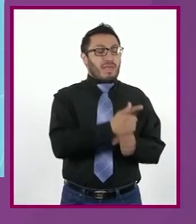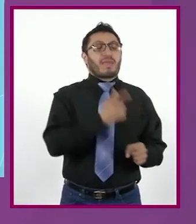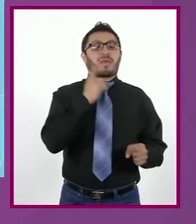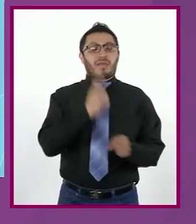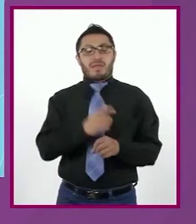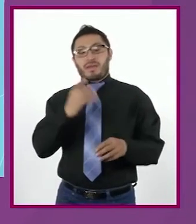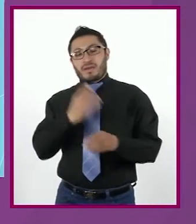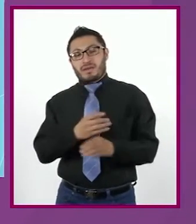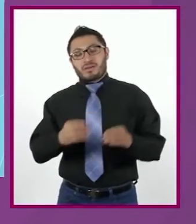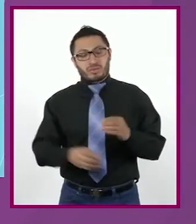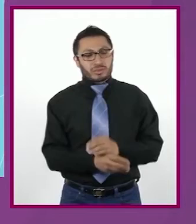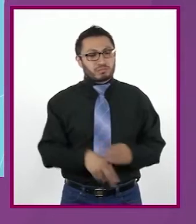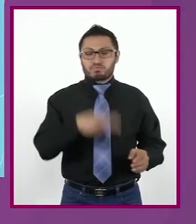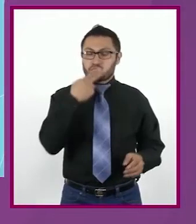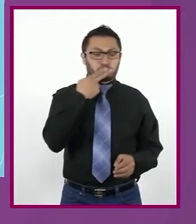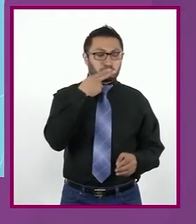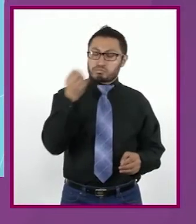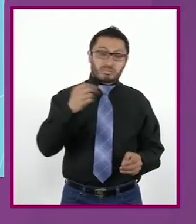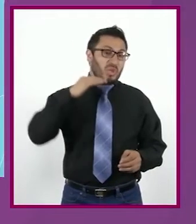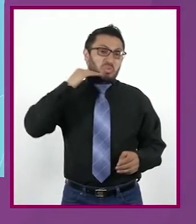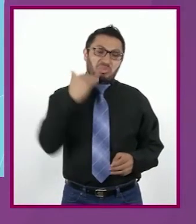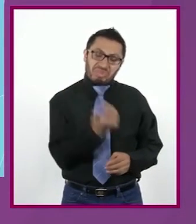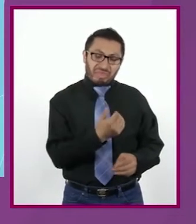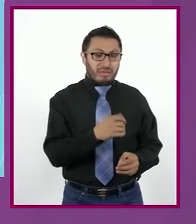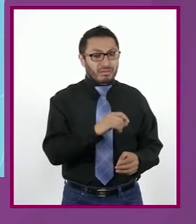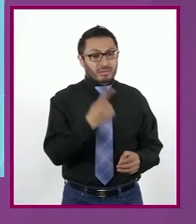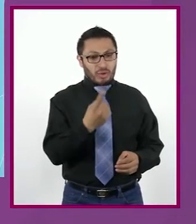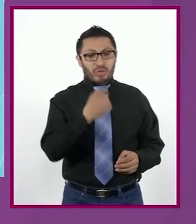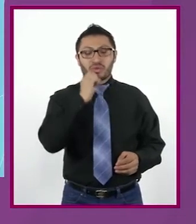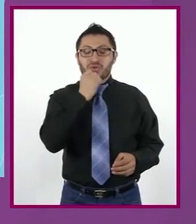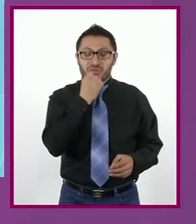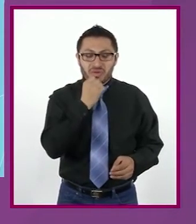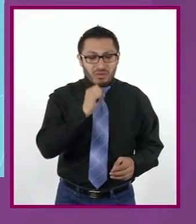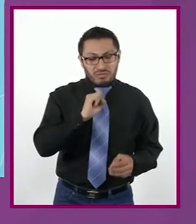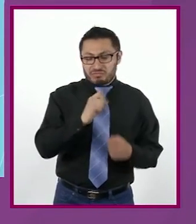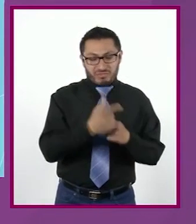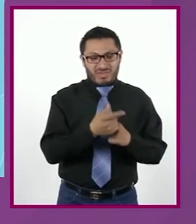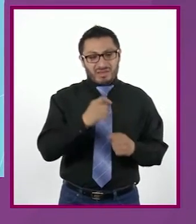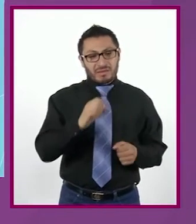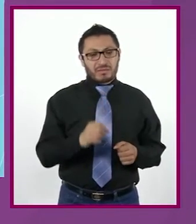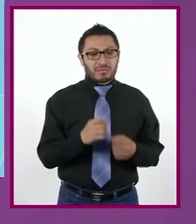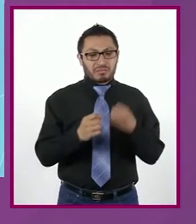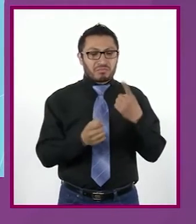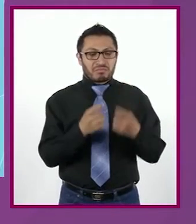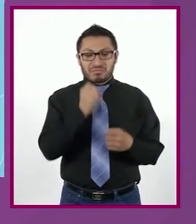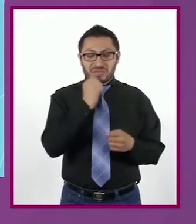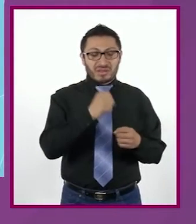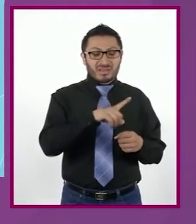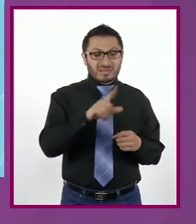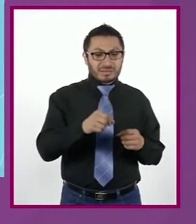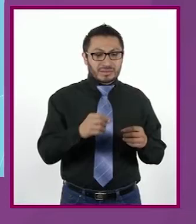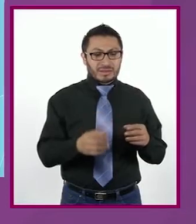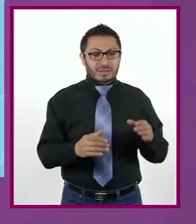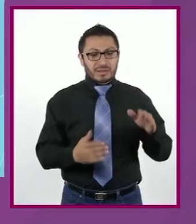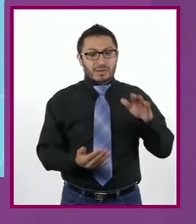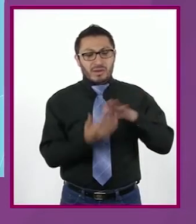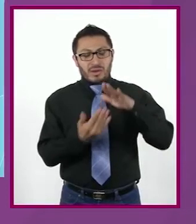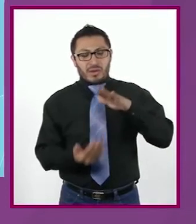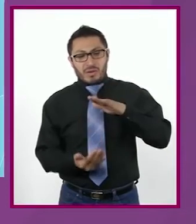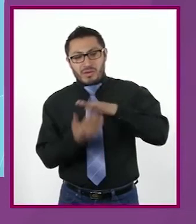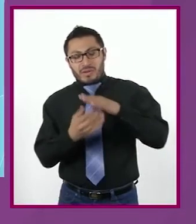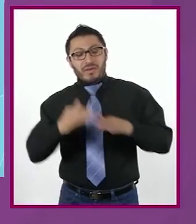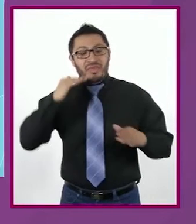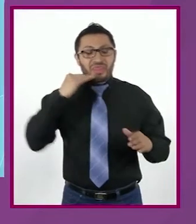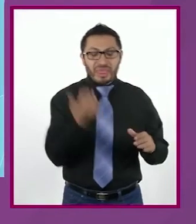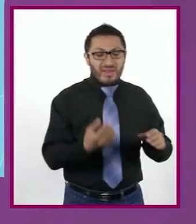productos defectuosos. Unos segundos después, los productos con defectos son golpeados por un potente y